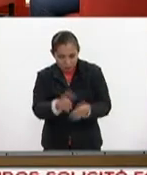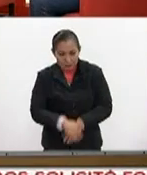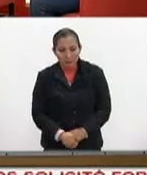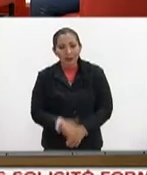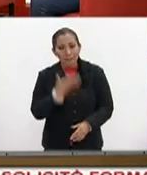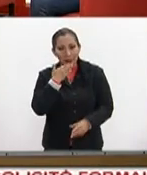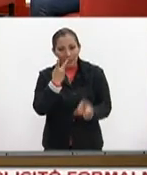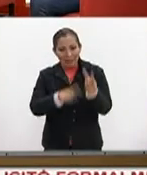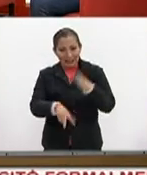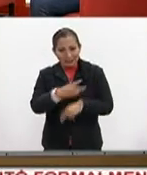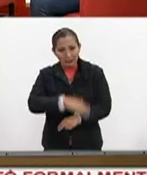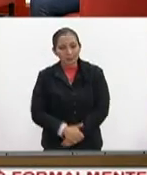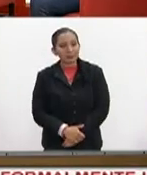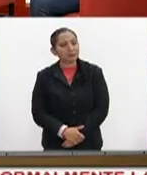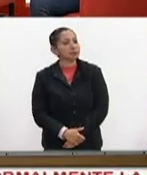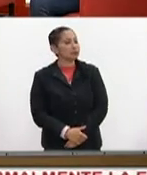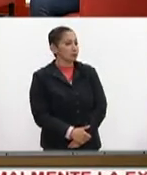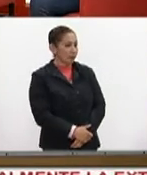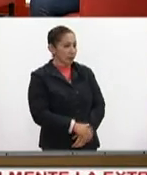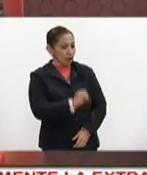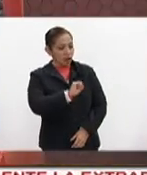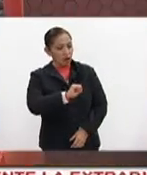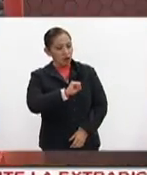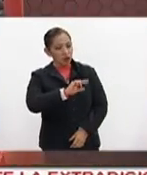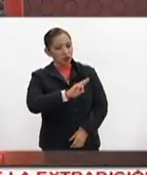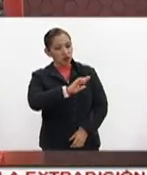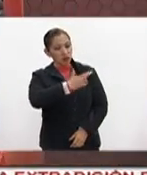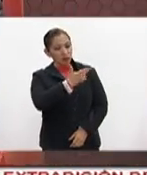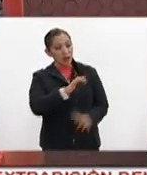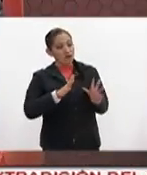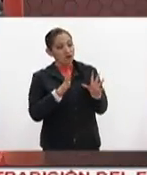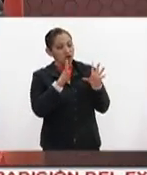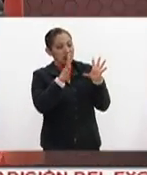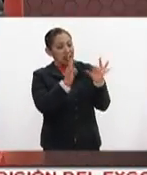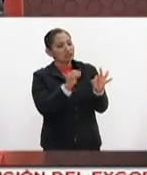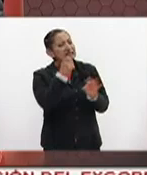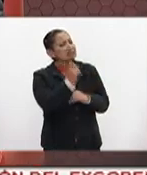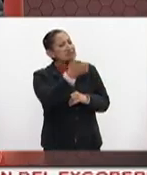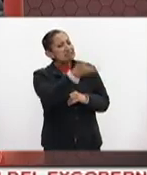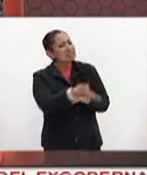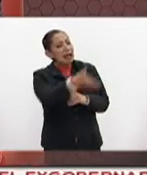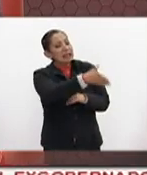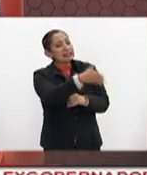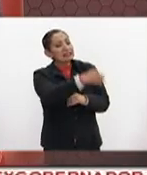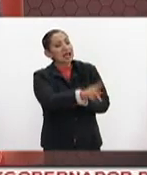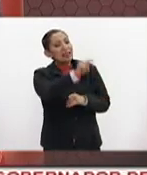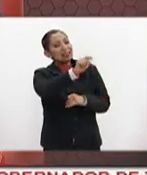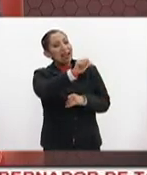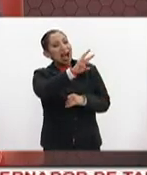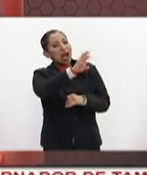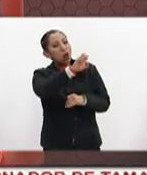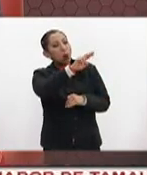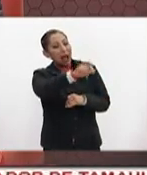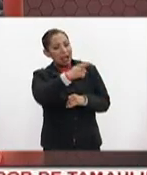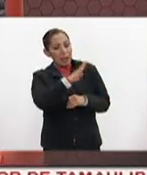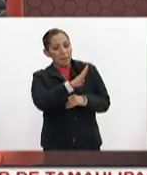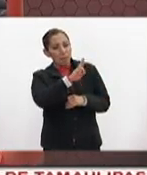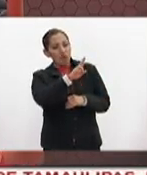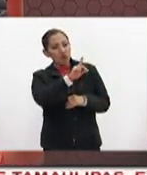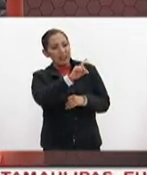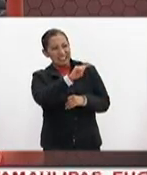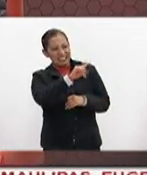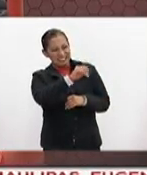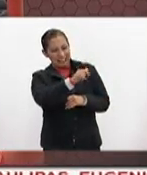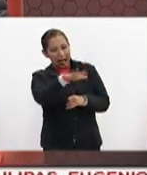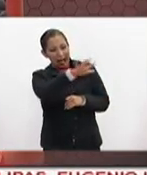días. Bienvenidos, buenos días. Gracias. Muchas gracias. Tsuchi Foundation es una fundación de Taiwán budista